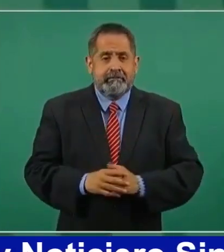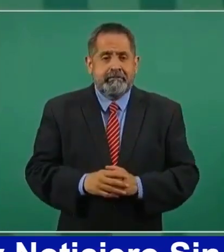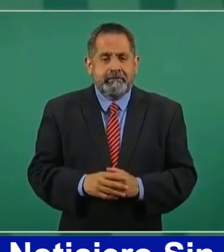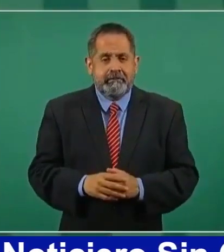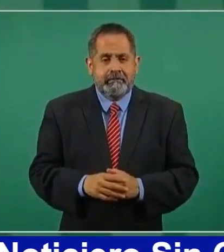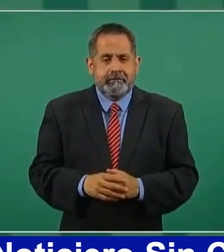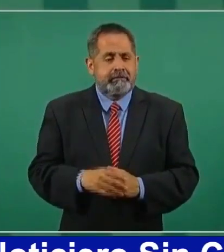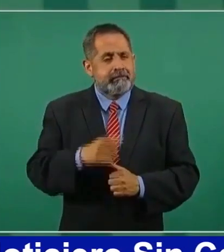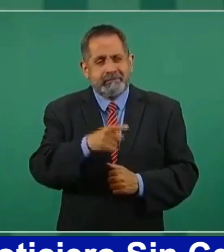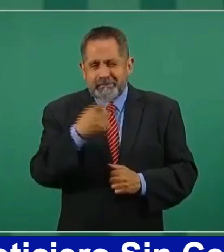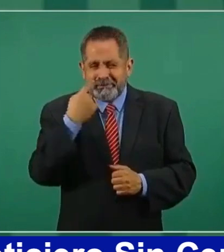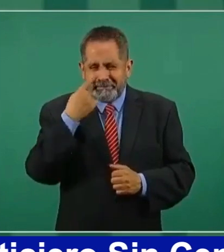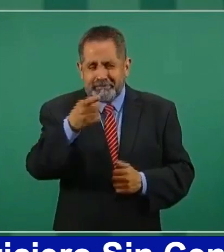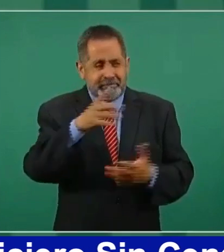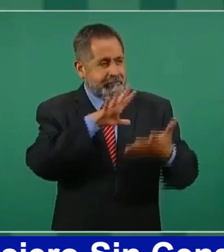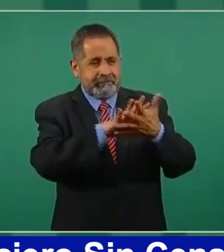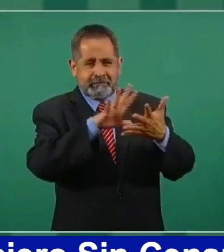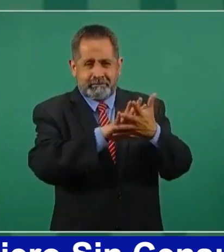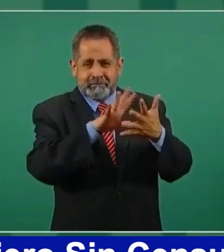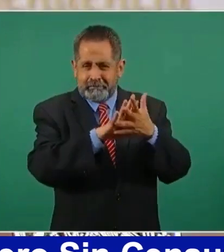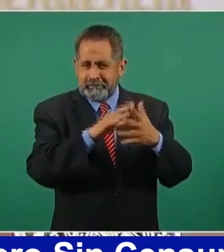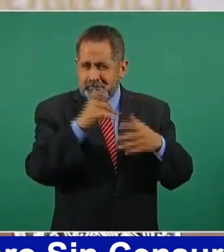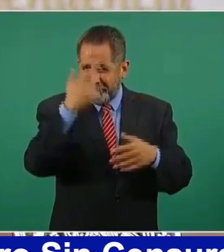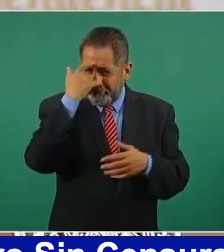Esto de los reclusorios.